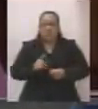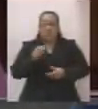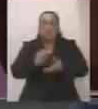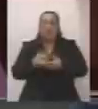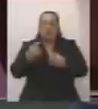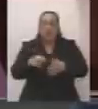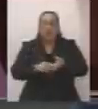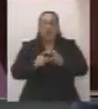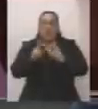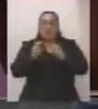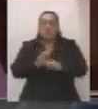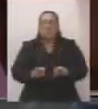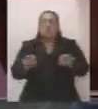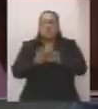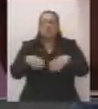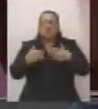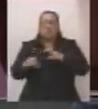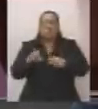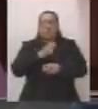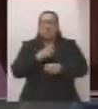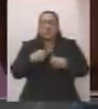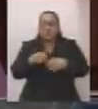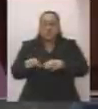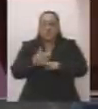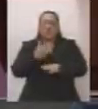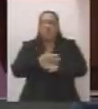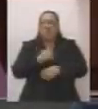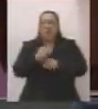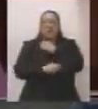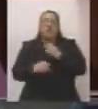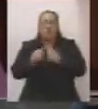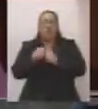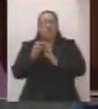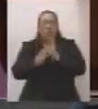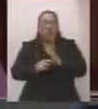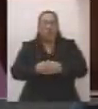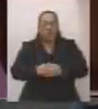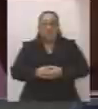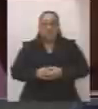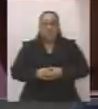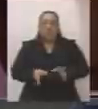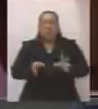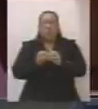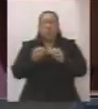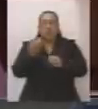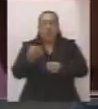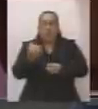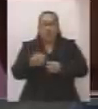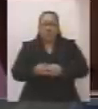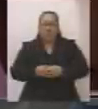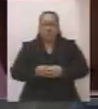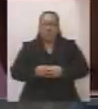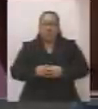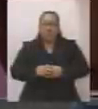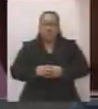hay acciones importantes que puede hacer el Estado, como se ha venido haciendo en el país con el programa Juntos, porque al fin y al